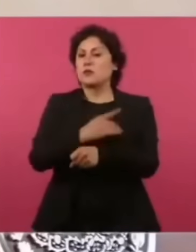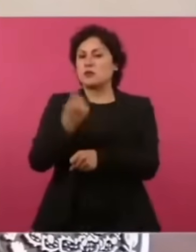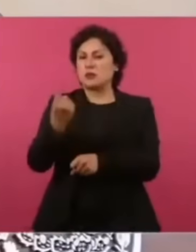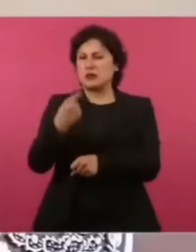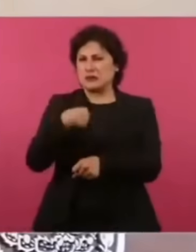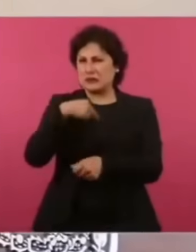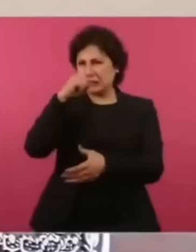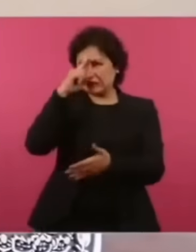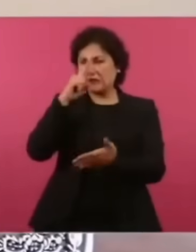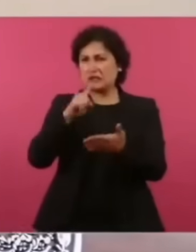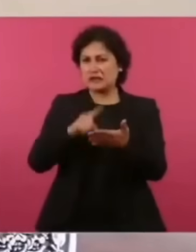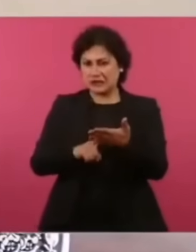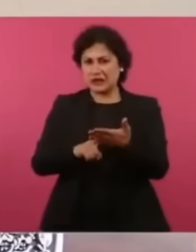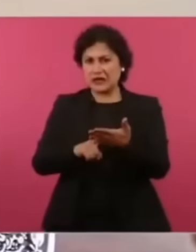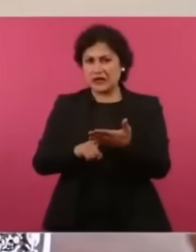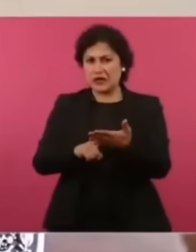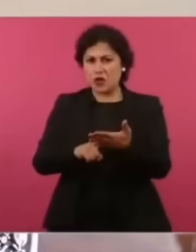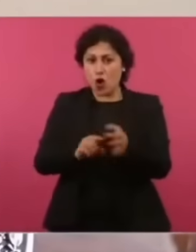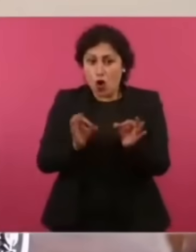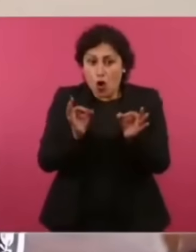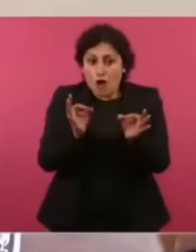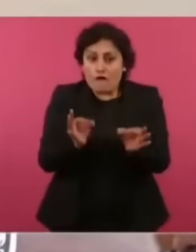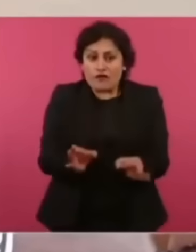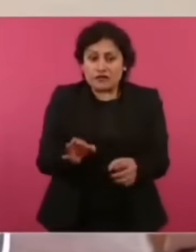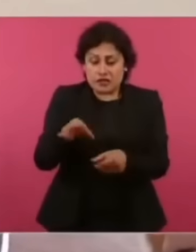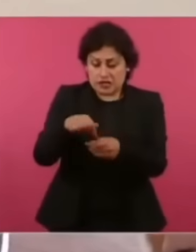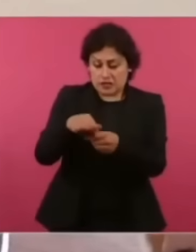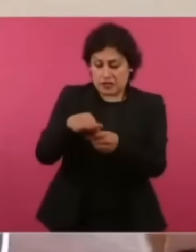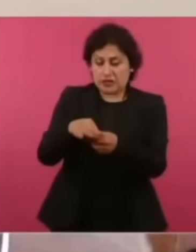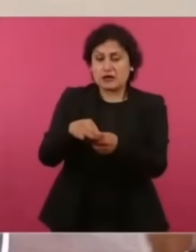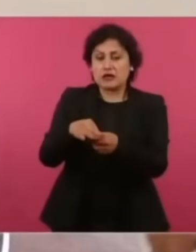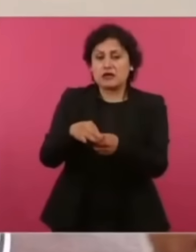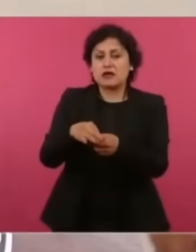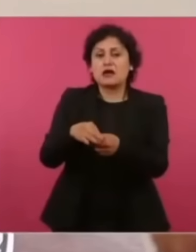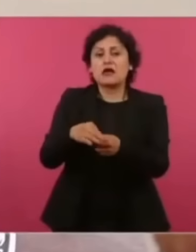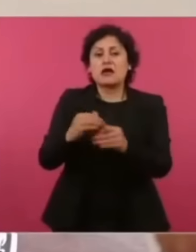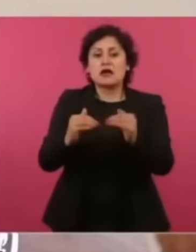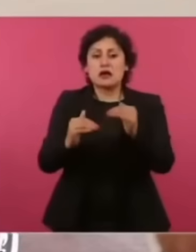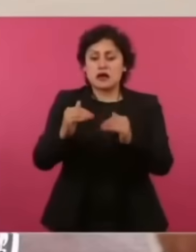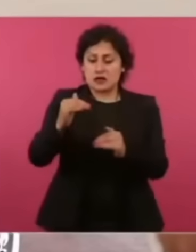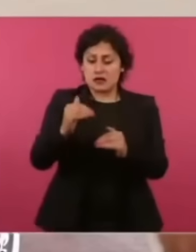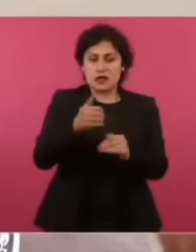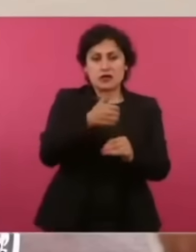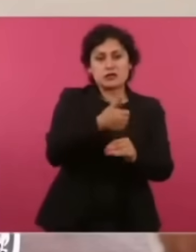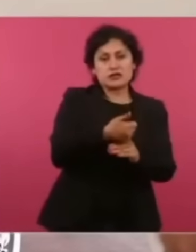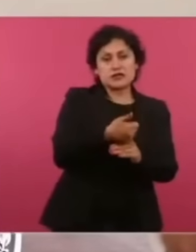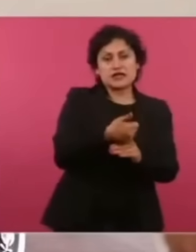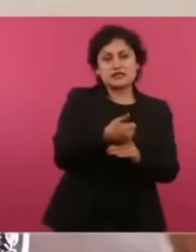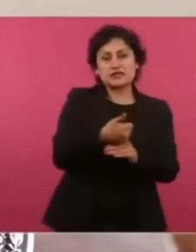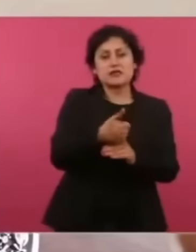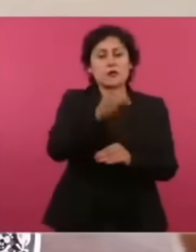oficial de 6%, 7%, 6 puntos.